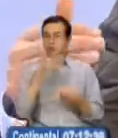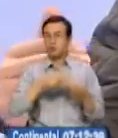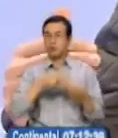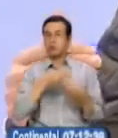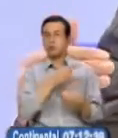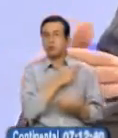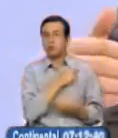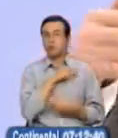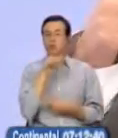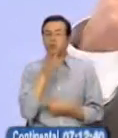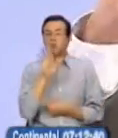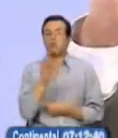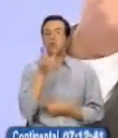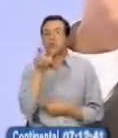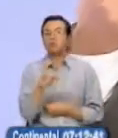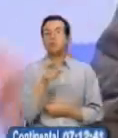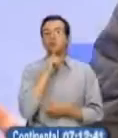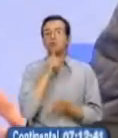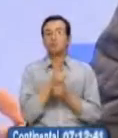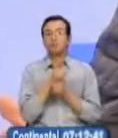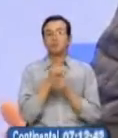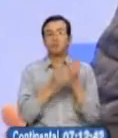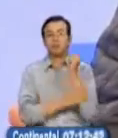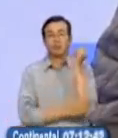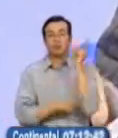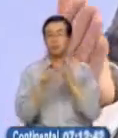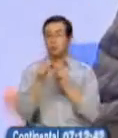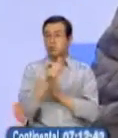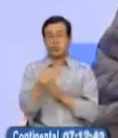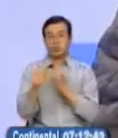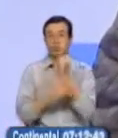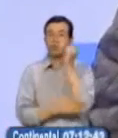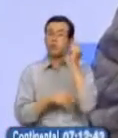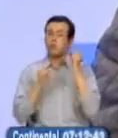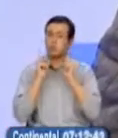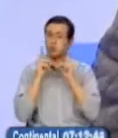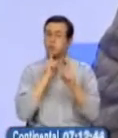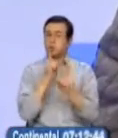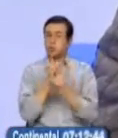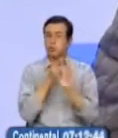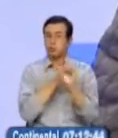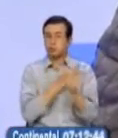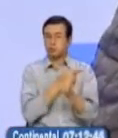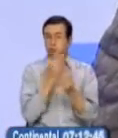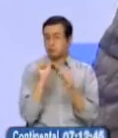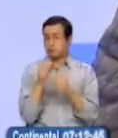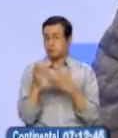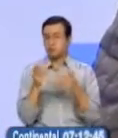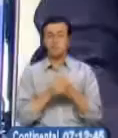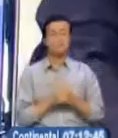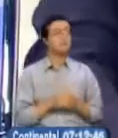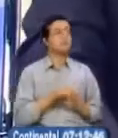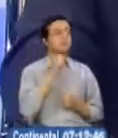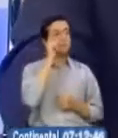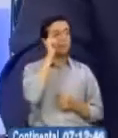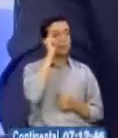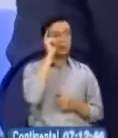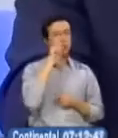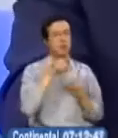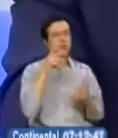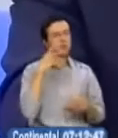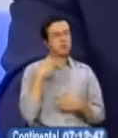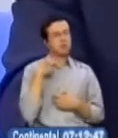ahora es una persona de escasos recursos que tiene oportunidades para ingresar a la universidad. Sin embargo, de aquello han habido